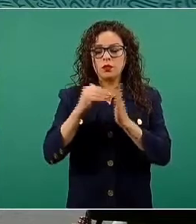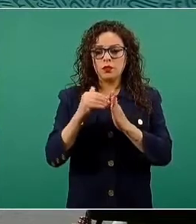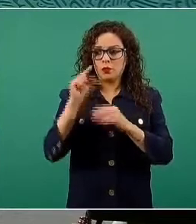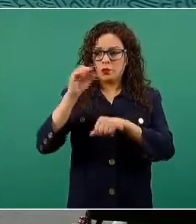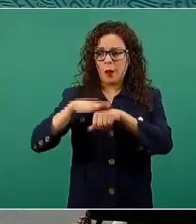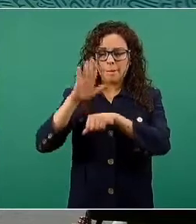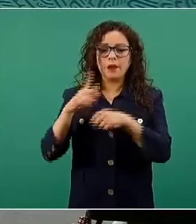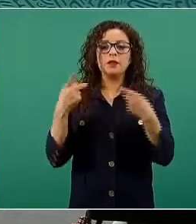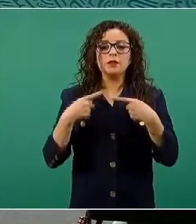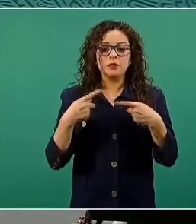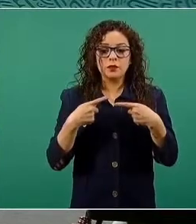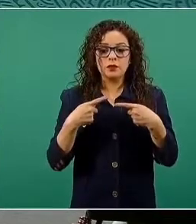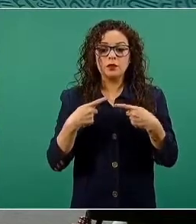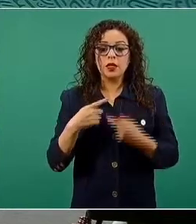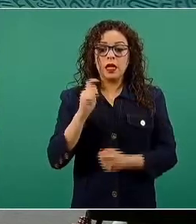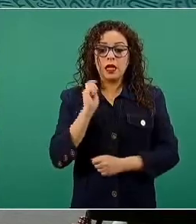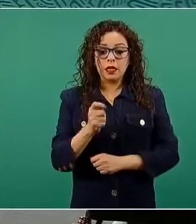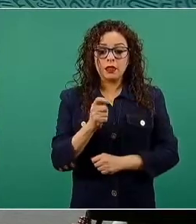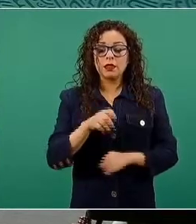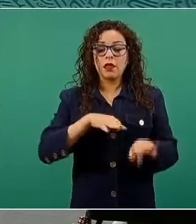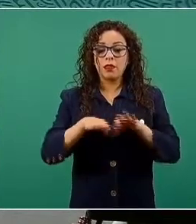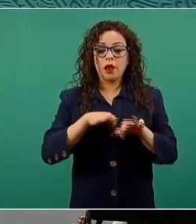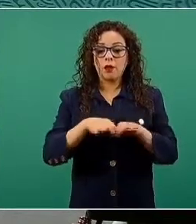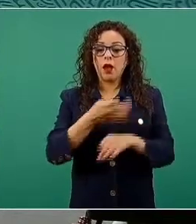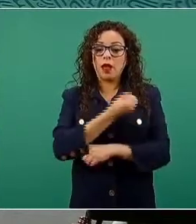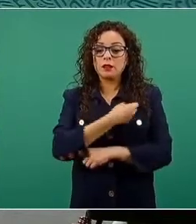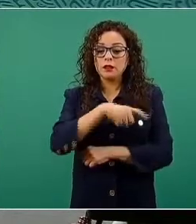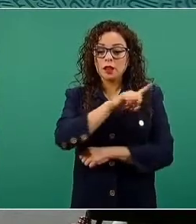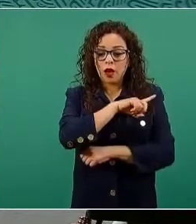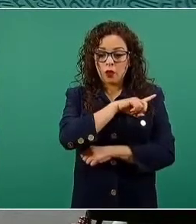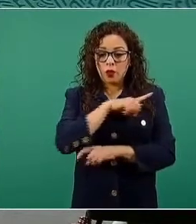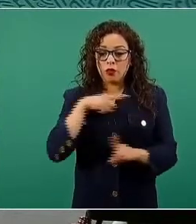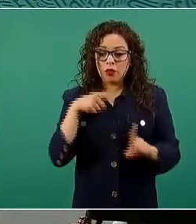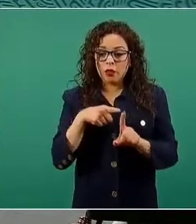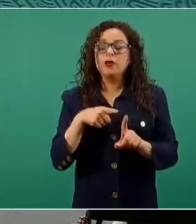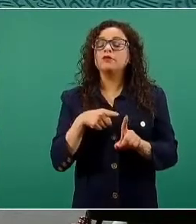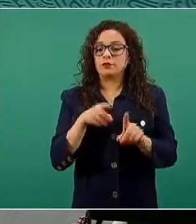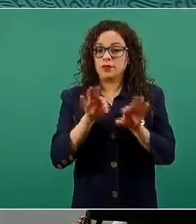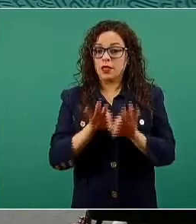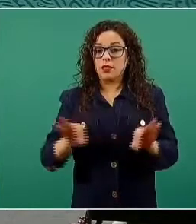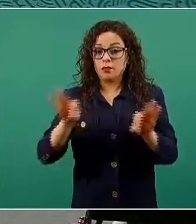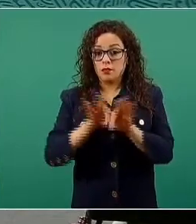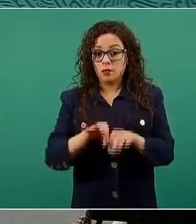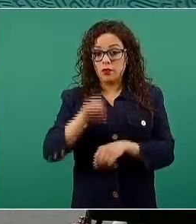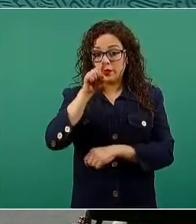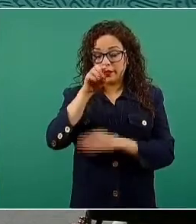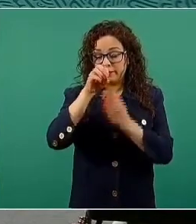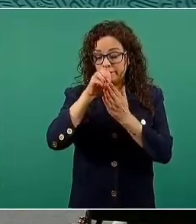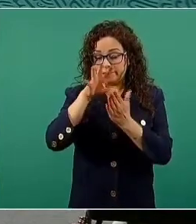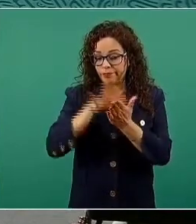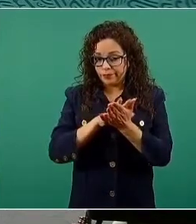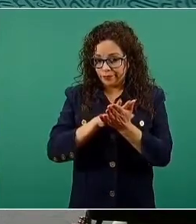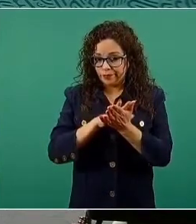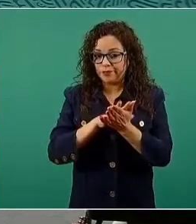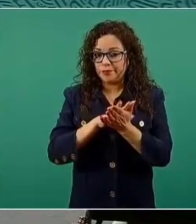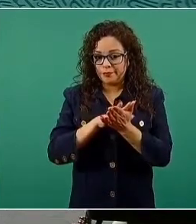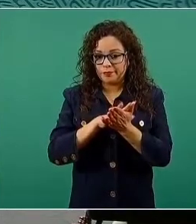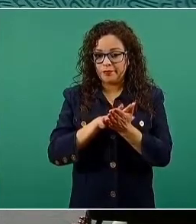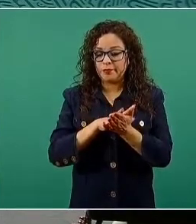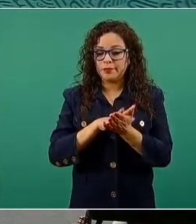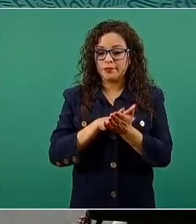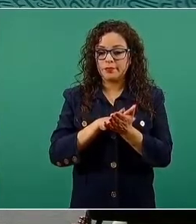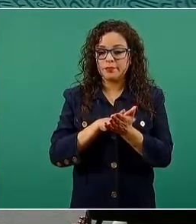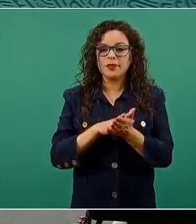personas trabajadoras de la salud. Esto también es importante que tomen notas aquellas personas que estuvieron